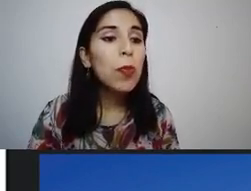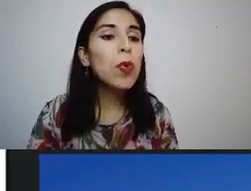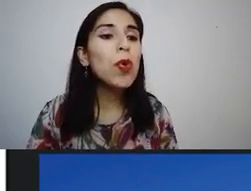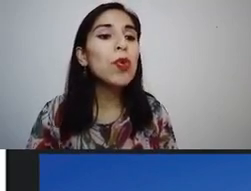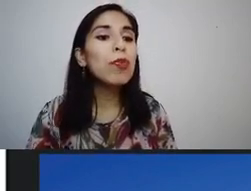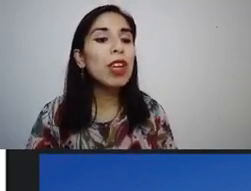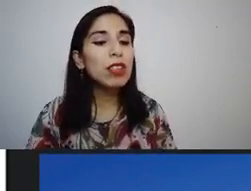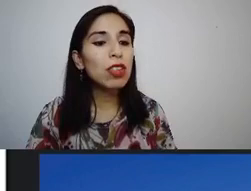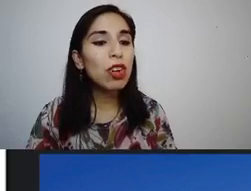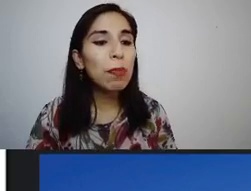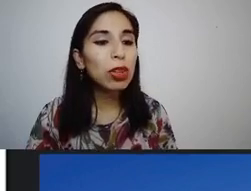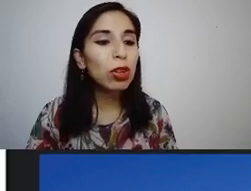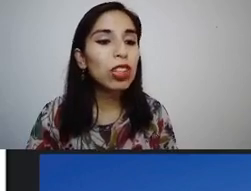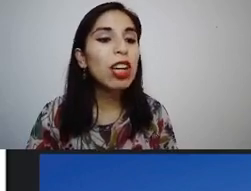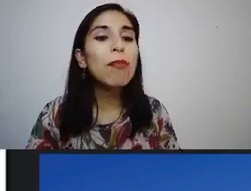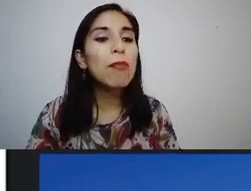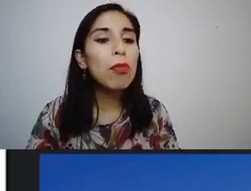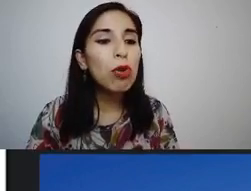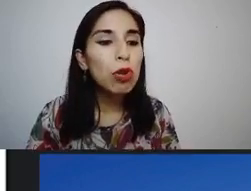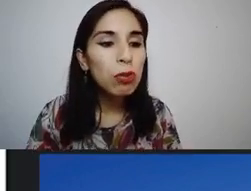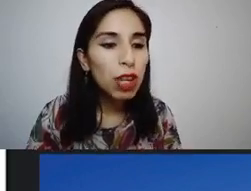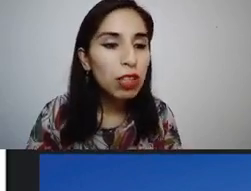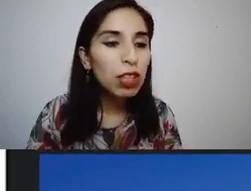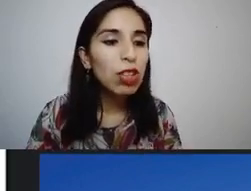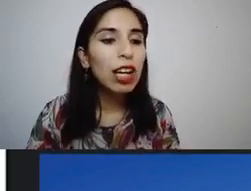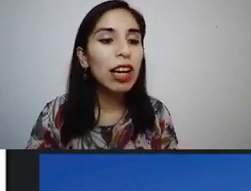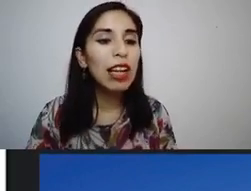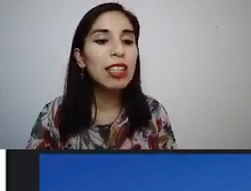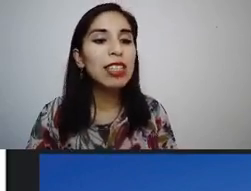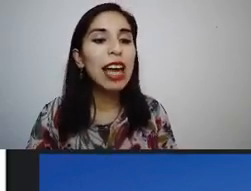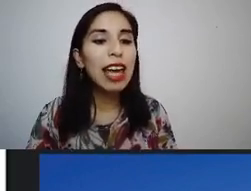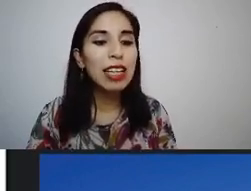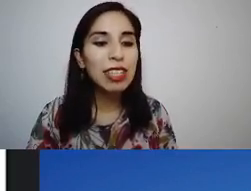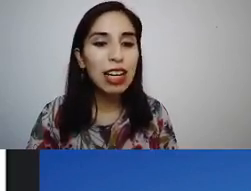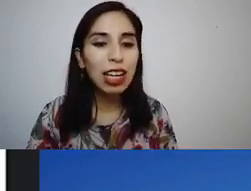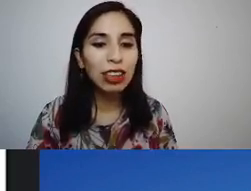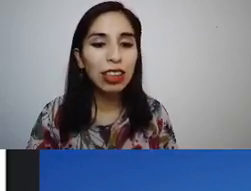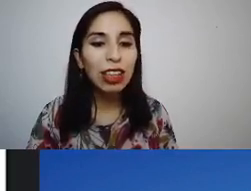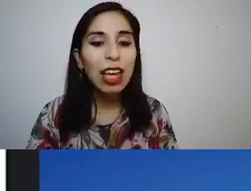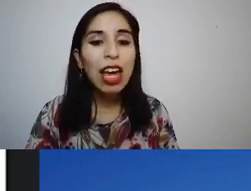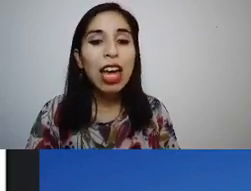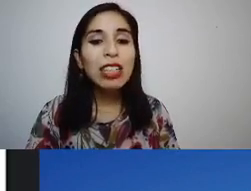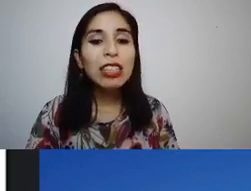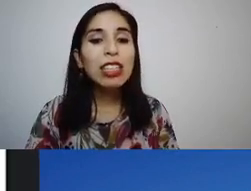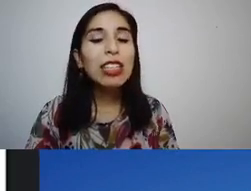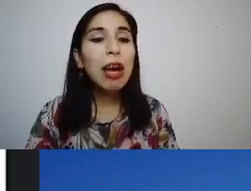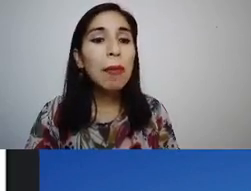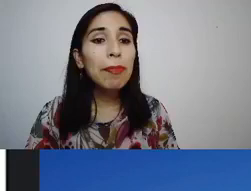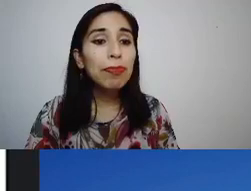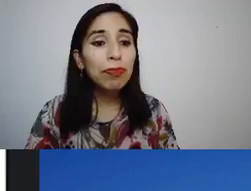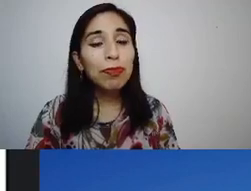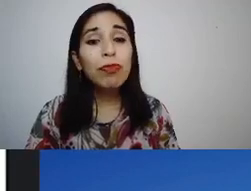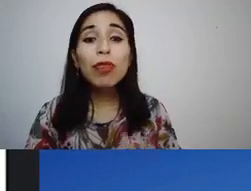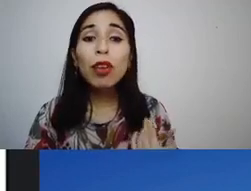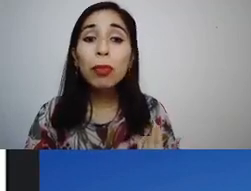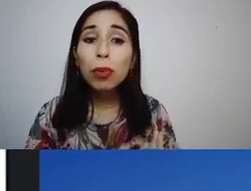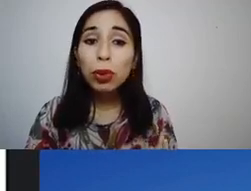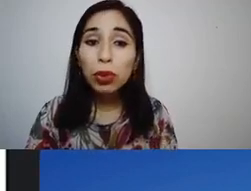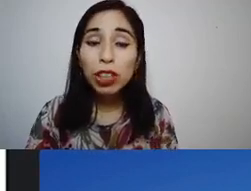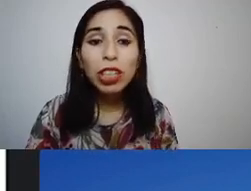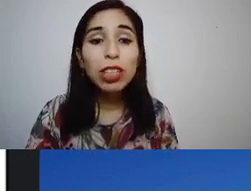muy bien señora petronila muy bien señora clarisa excelente este se llama